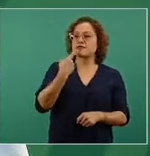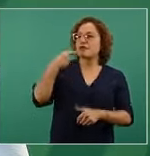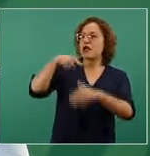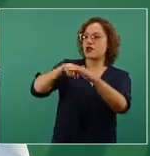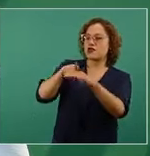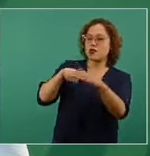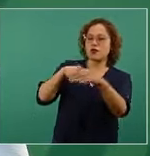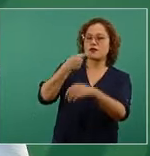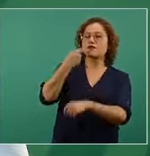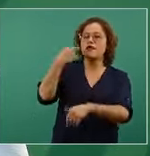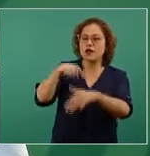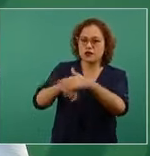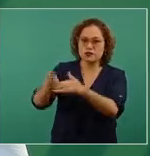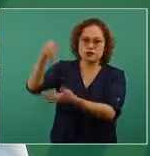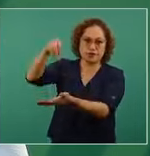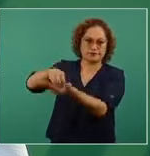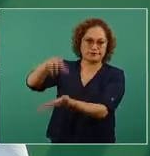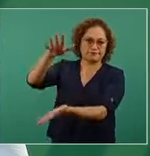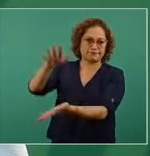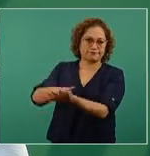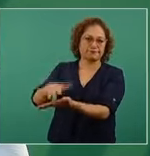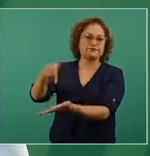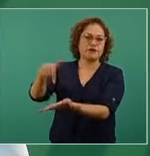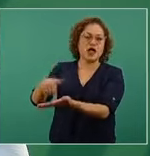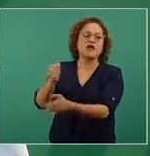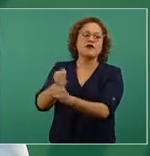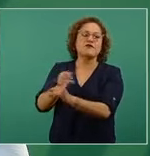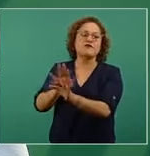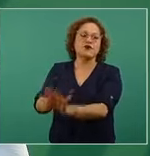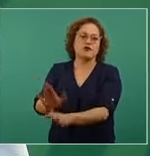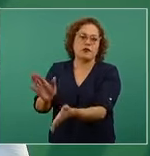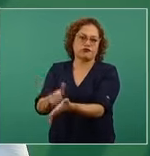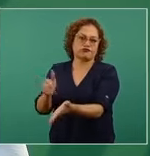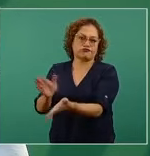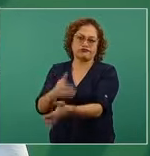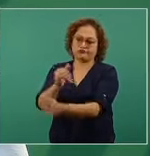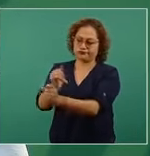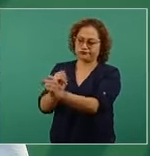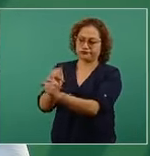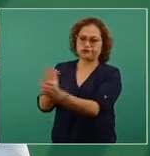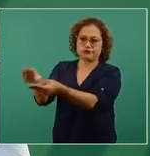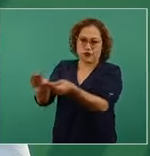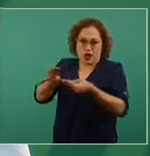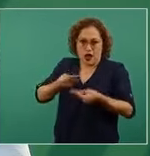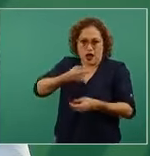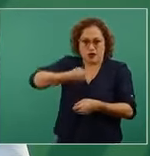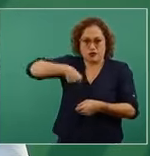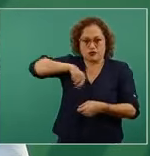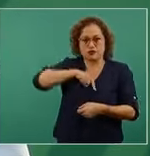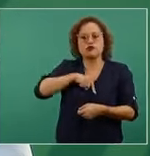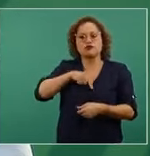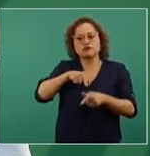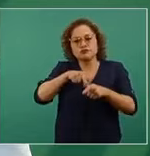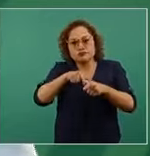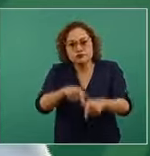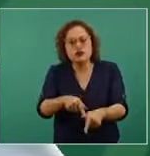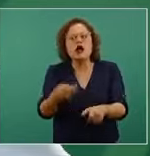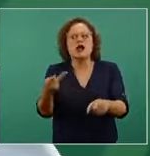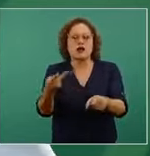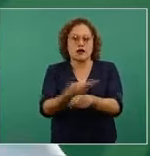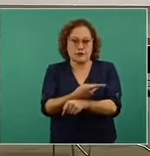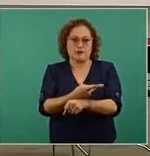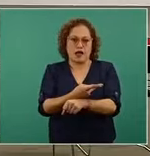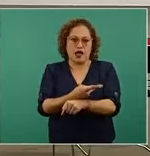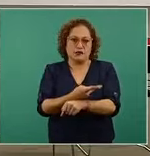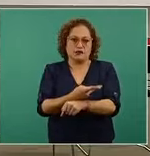registrada y que nos puedan brindar pues toda la información necesaria para que nosotros podamos acto seguido derivar a